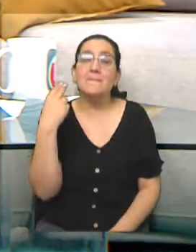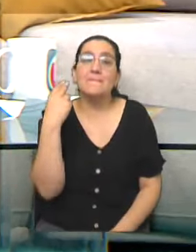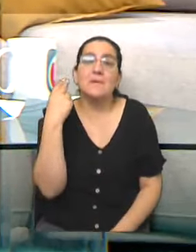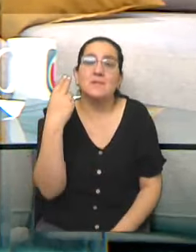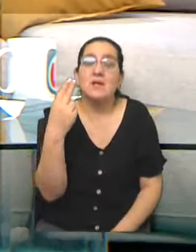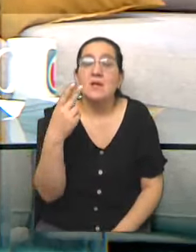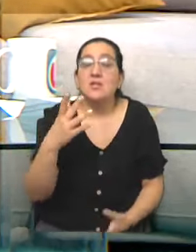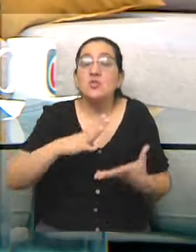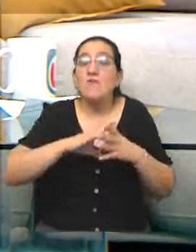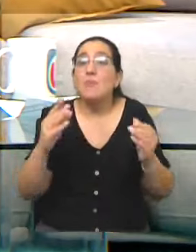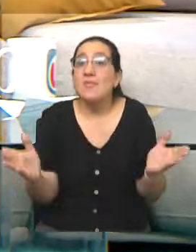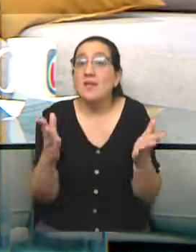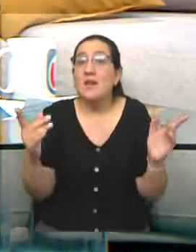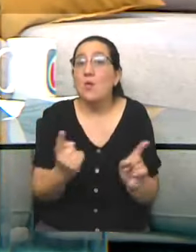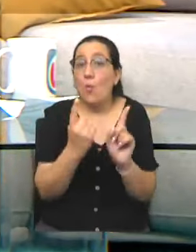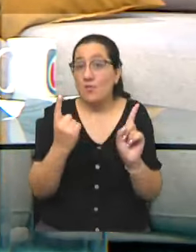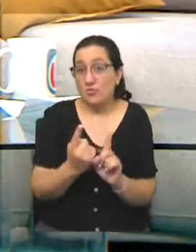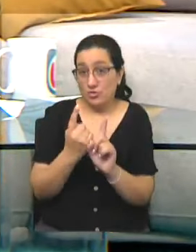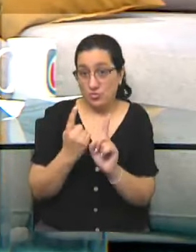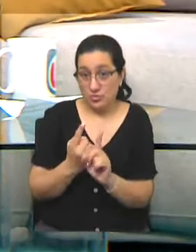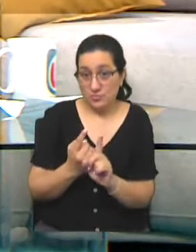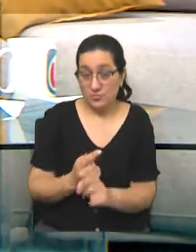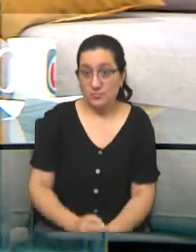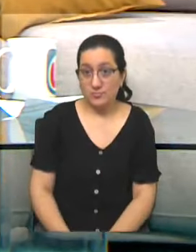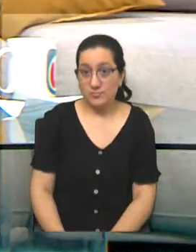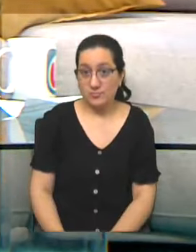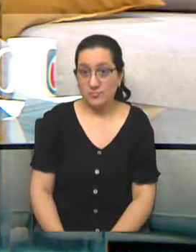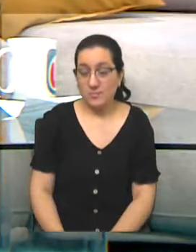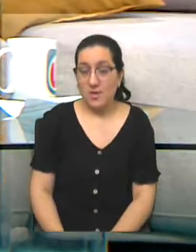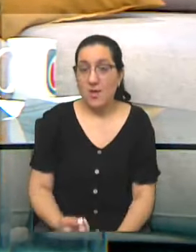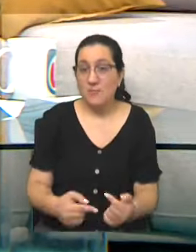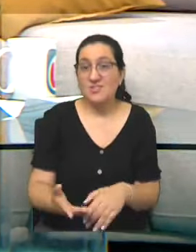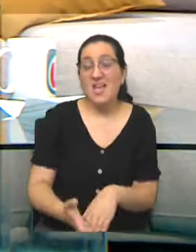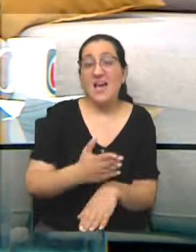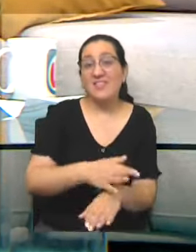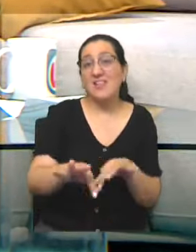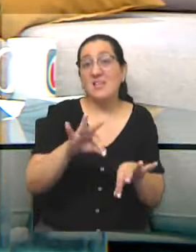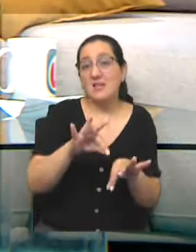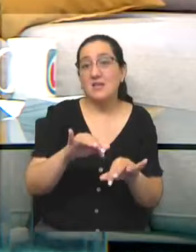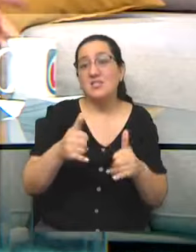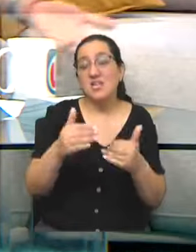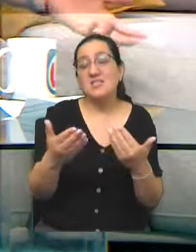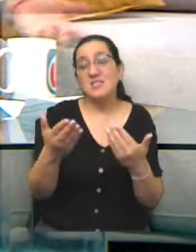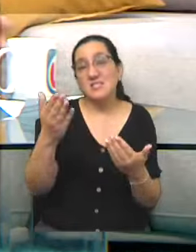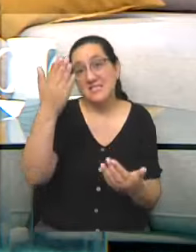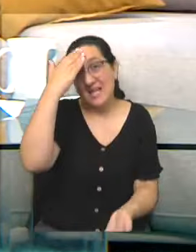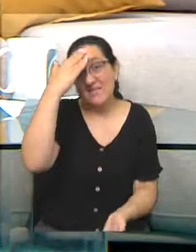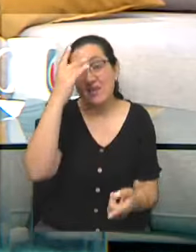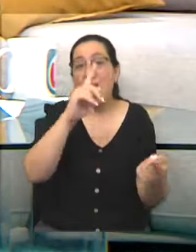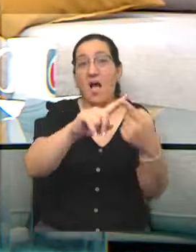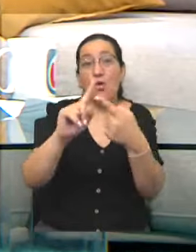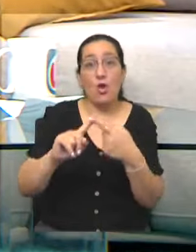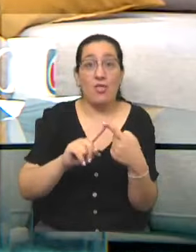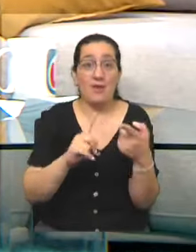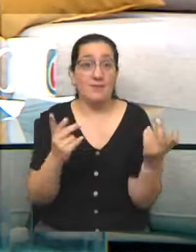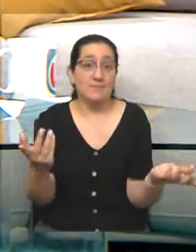es una forma de generar encuentros. De generar encuentros. Que no sucede cuando antes de elegir ya se sabe que van a acordar. Entonces,